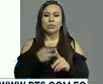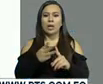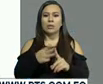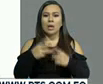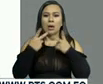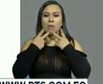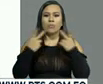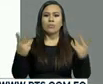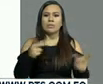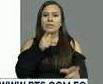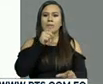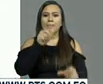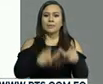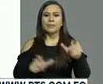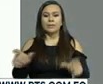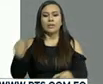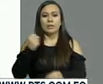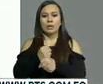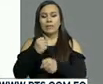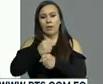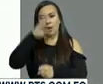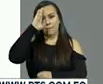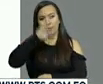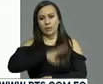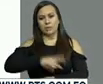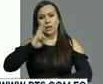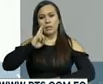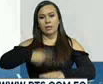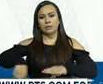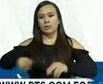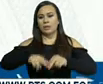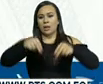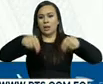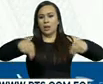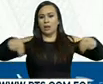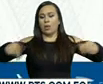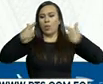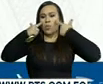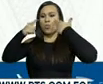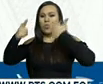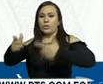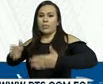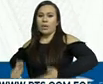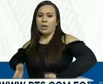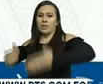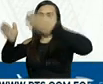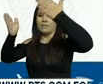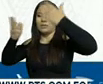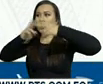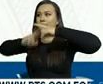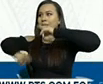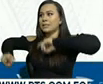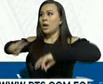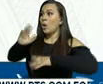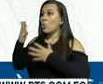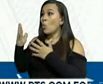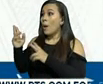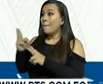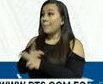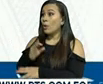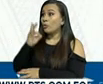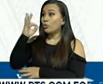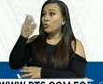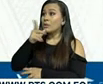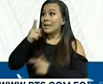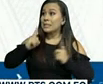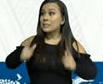miembros de la policía nacional se encontraban cumpliendo con los protocolos de seguridad tendientes a verificar que no exista riesgo a la integridad de